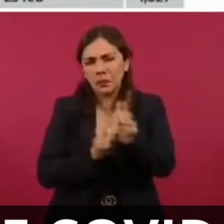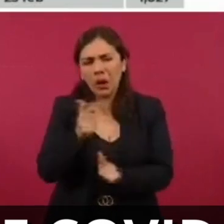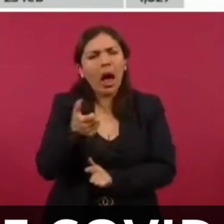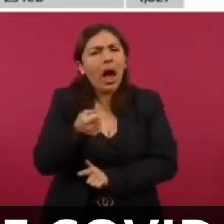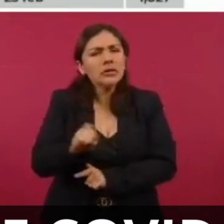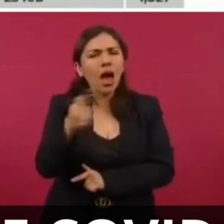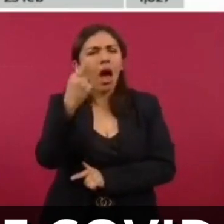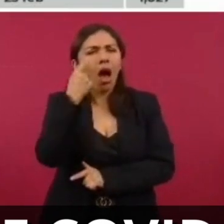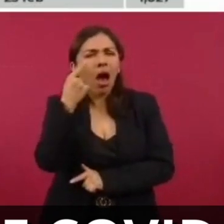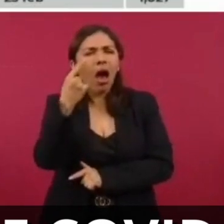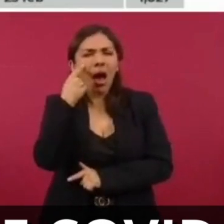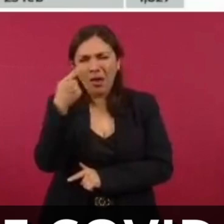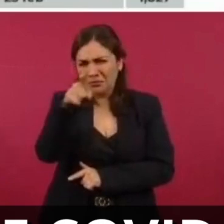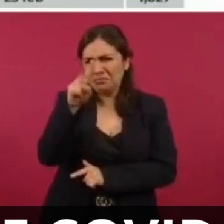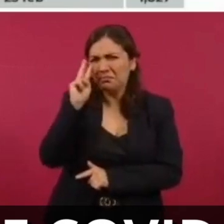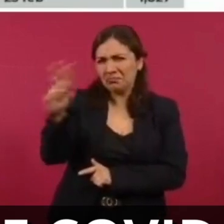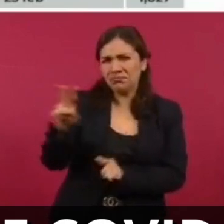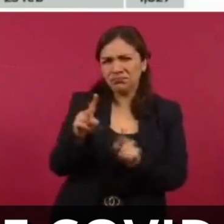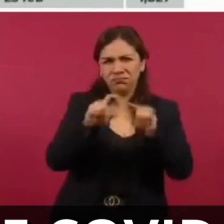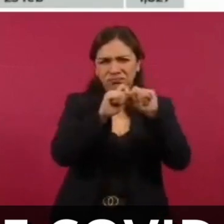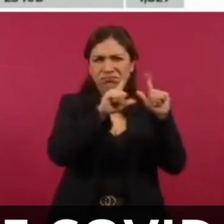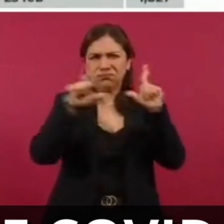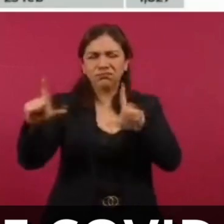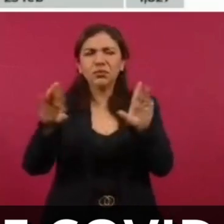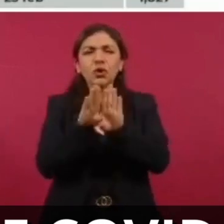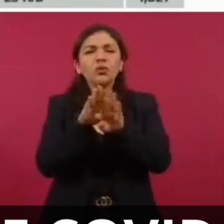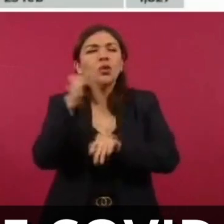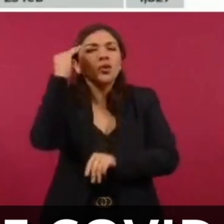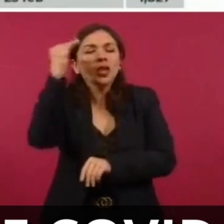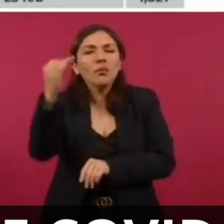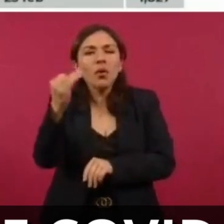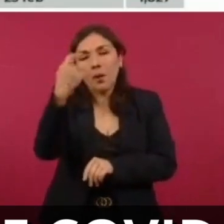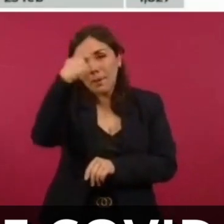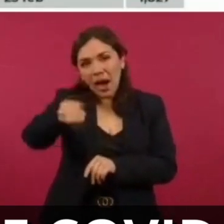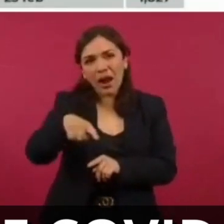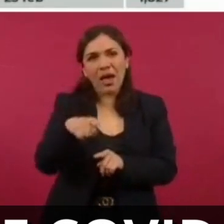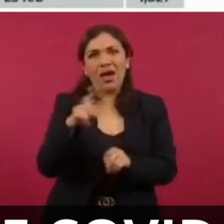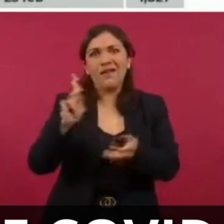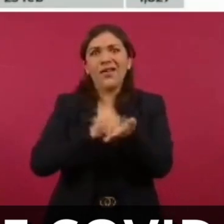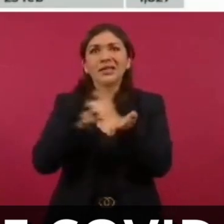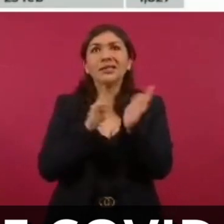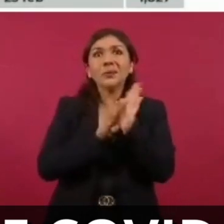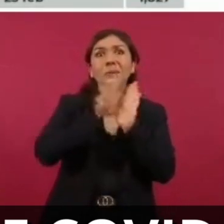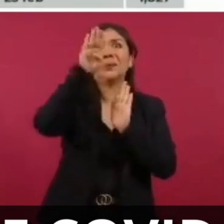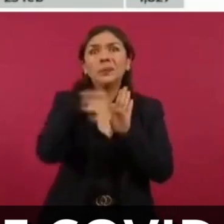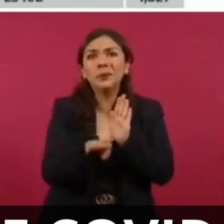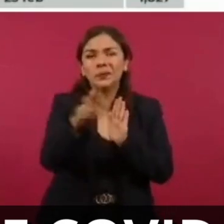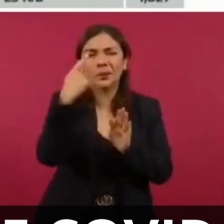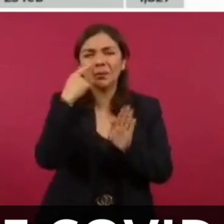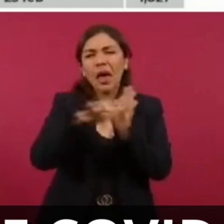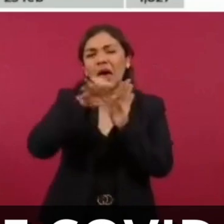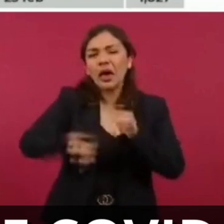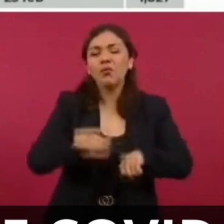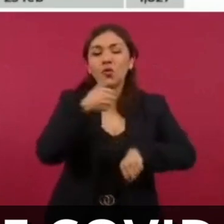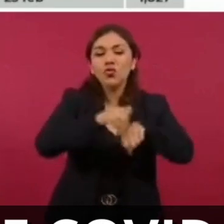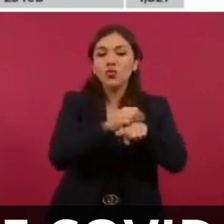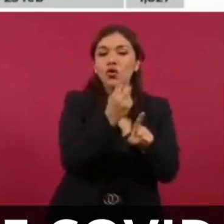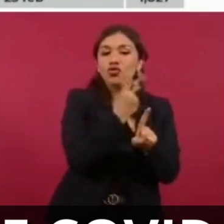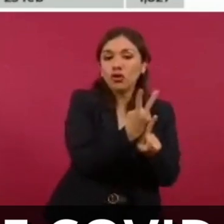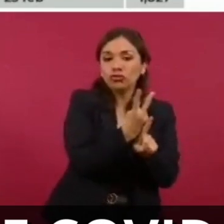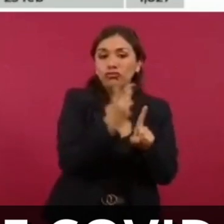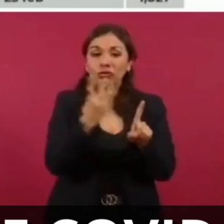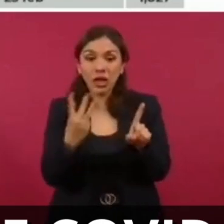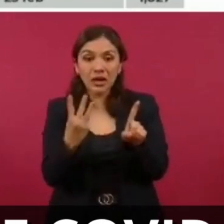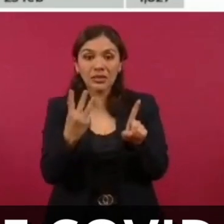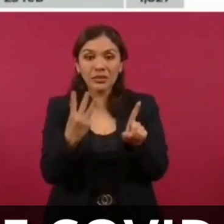puede ver en la propia gráfica, en los periodos interepidémicos de otras oleadas, por ejemplo, entre la oleada 2 y la 3,